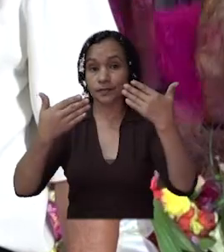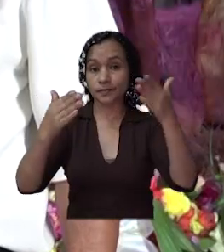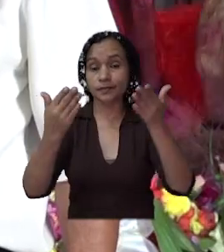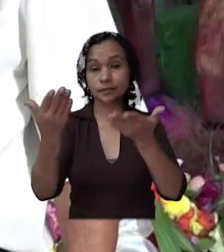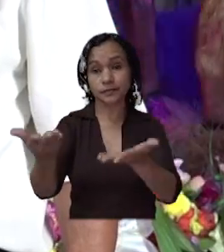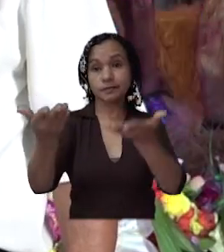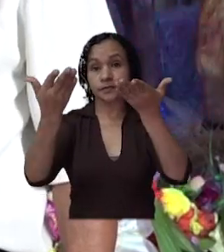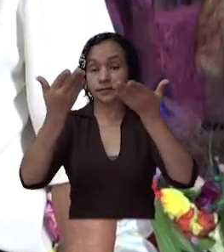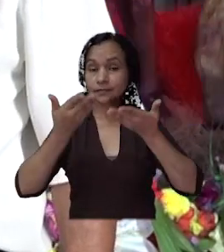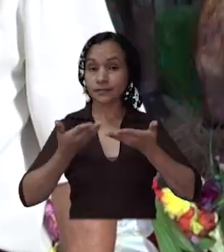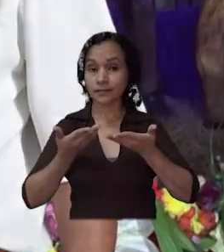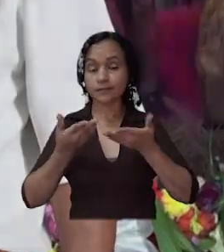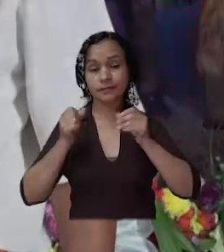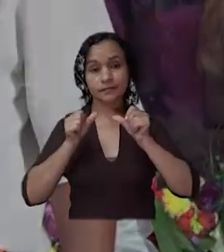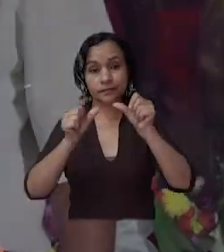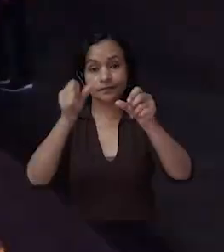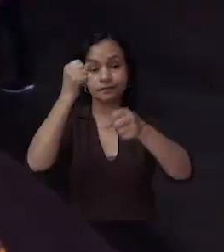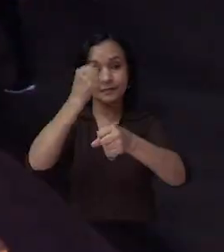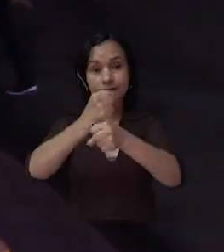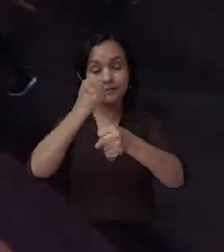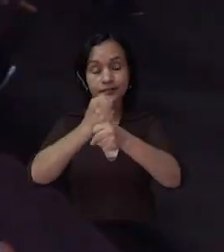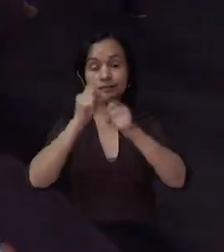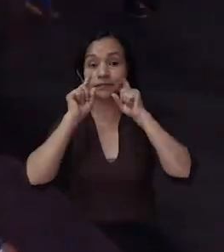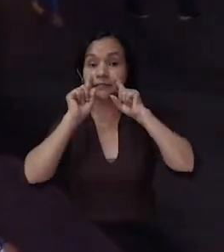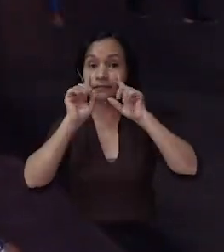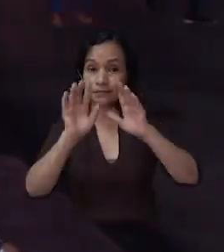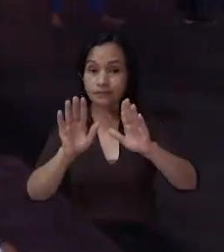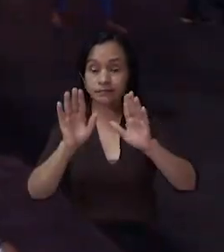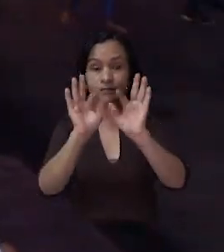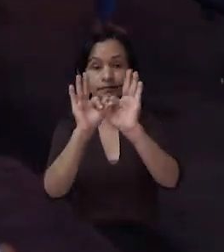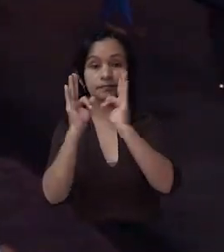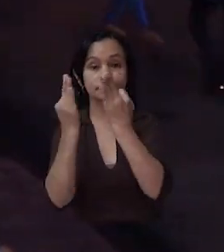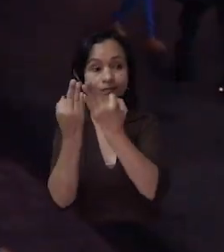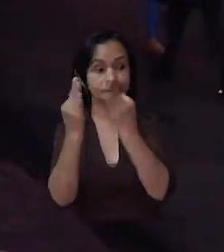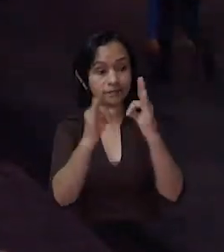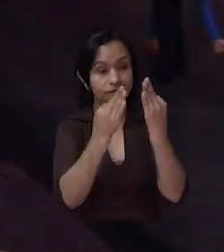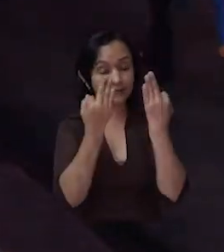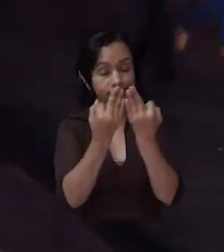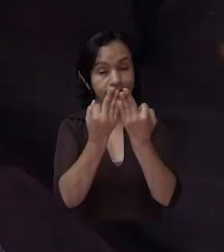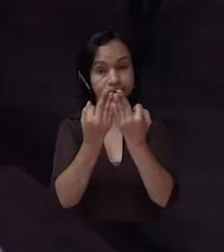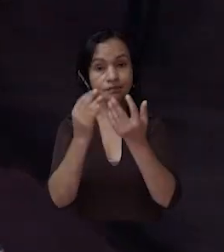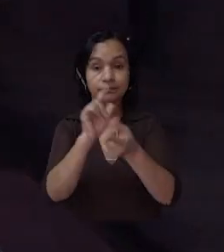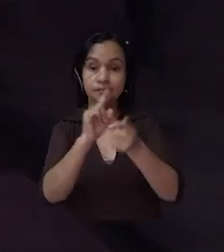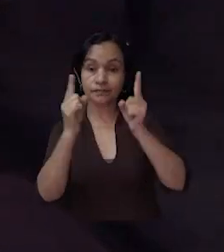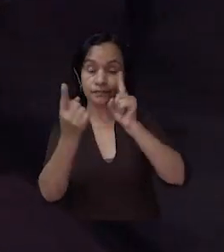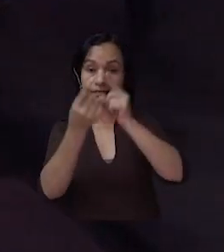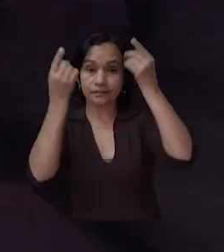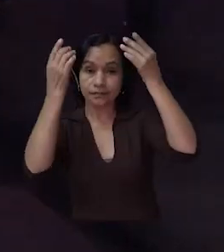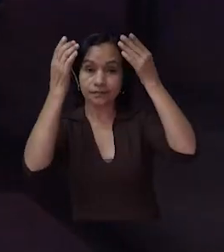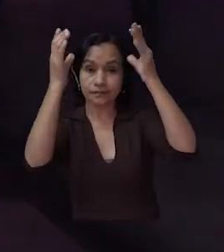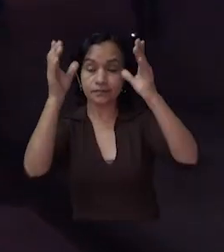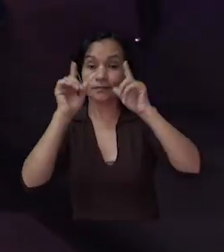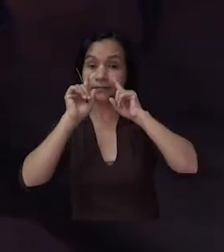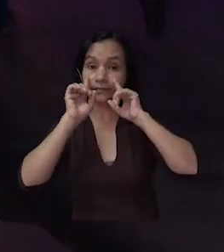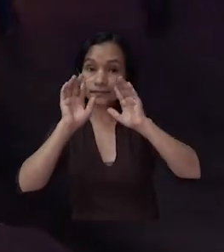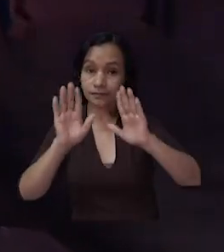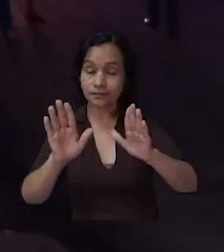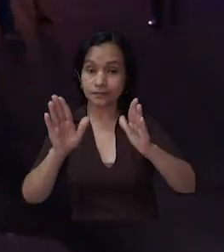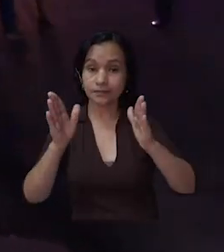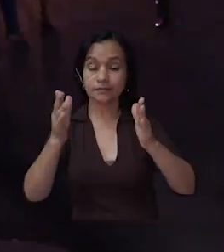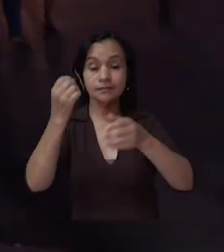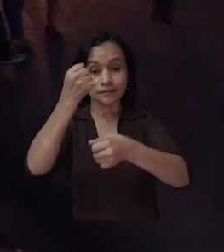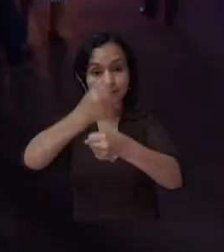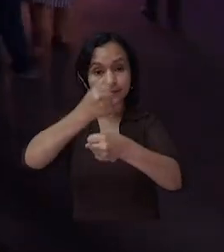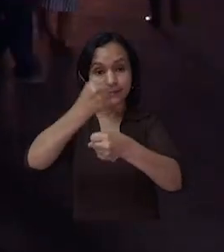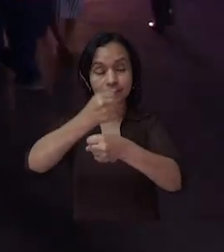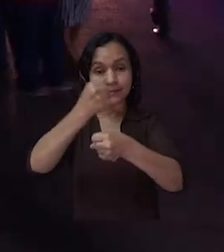nos brindan para seguir trabajando por la seguridad de la familia, por transformar nuestra cultura en una cultura de prevención, por